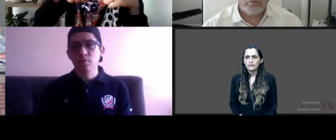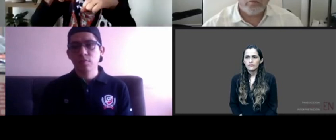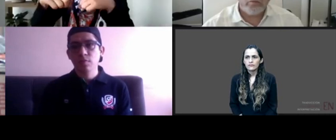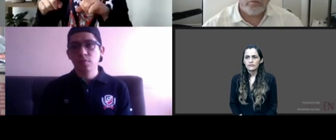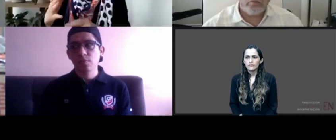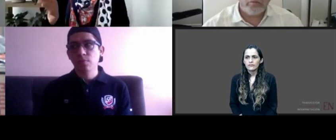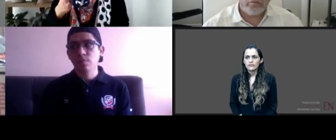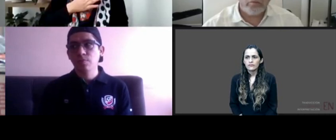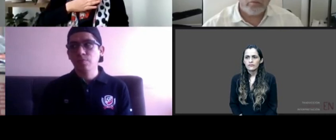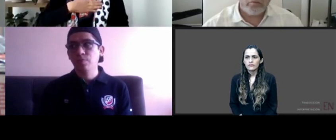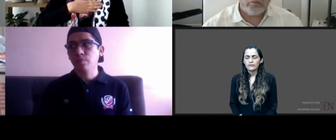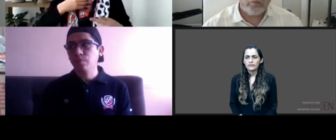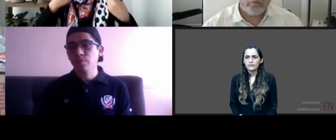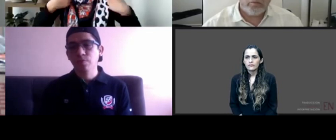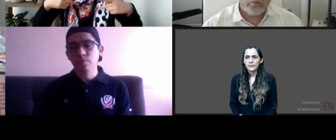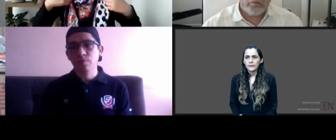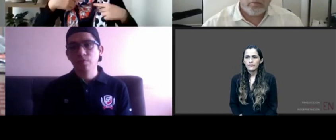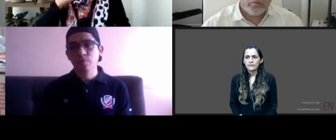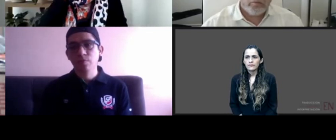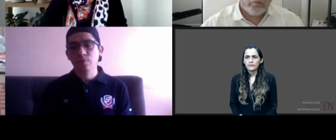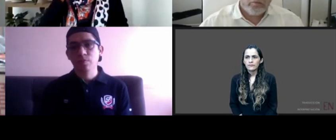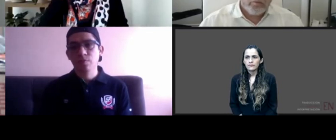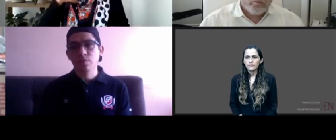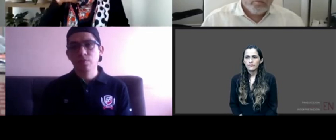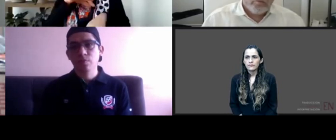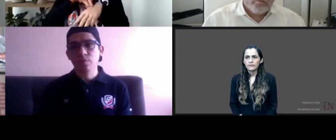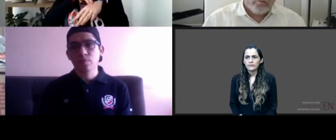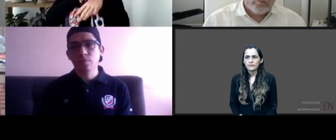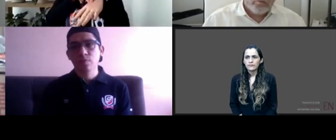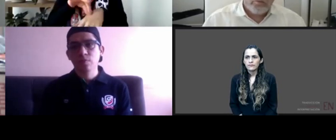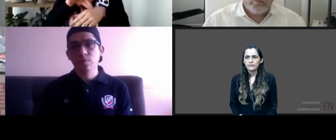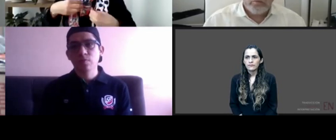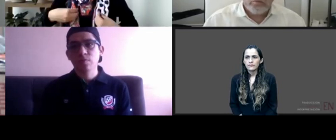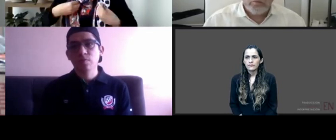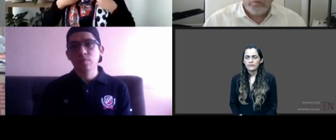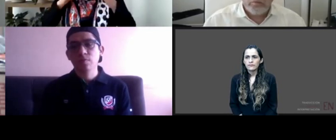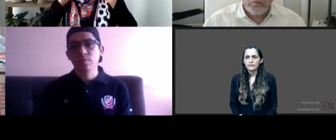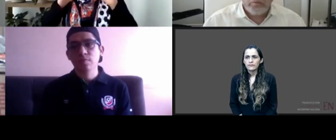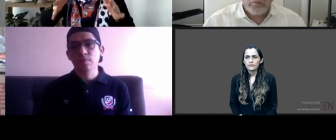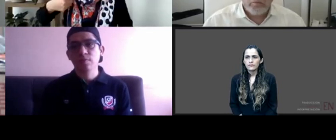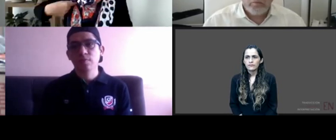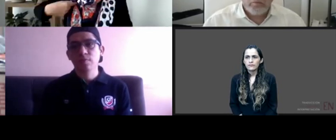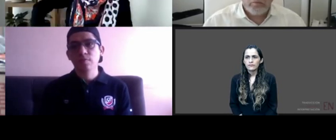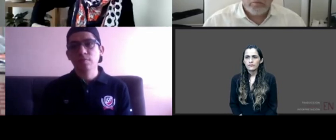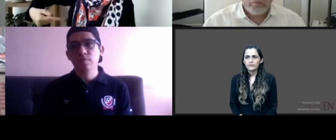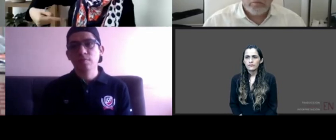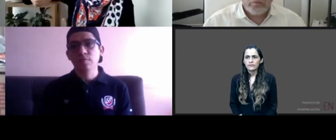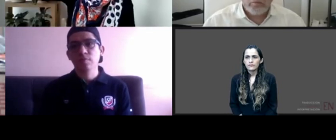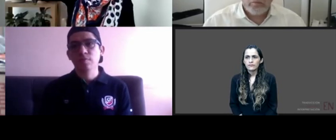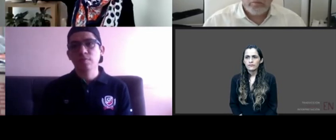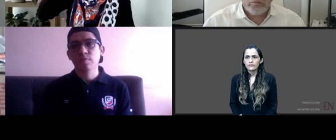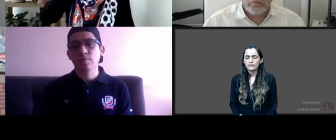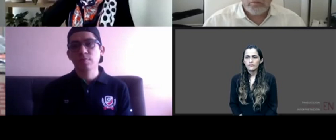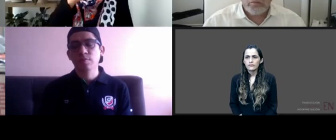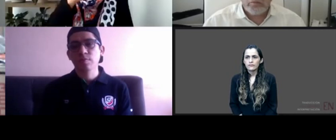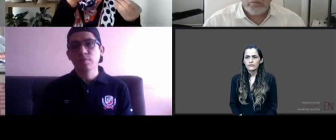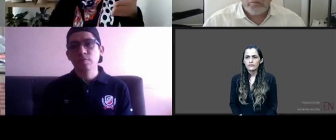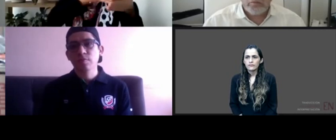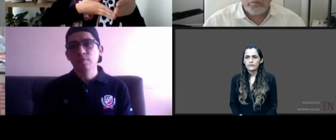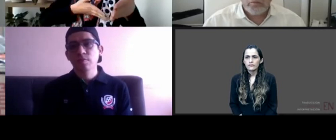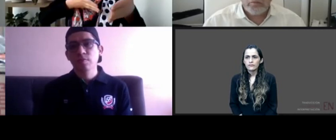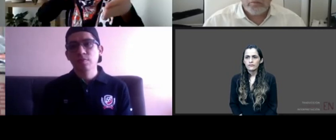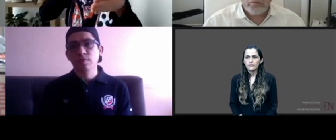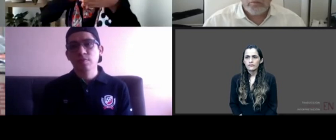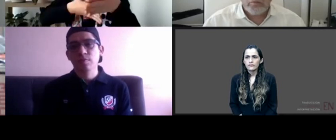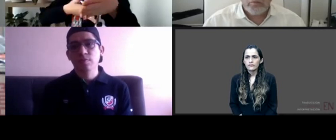minoritaria lingüística, ¿no? Que también podamos tener esta información de varios aspectos, porque digo,